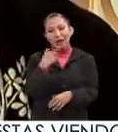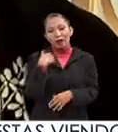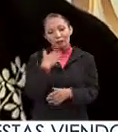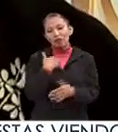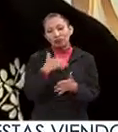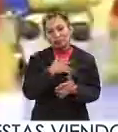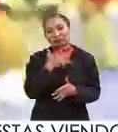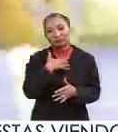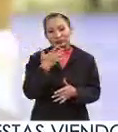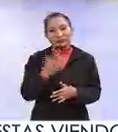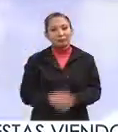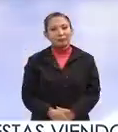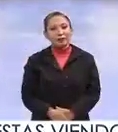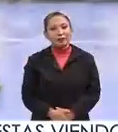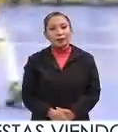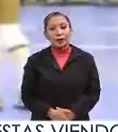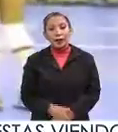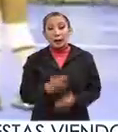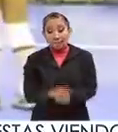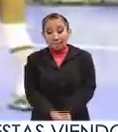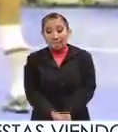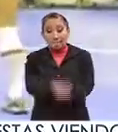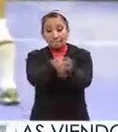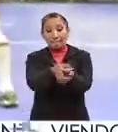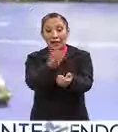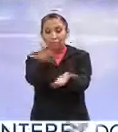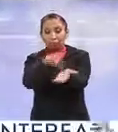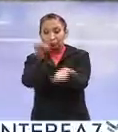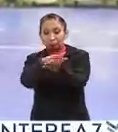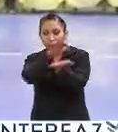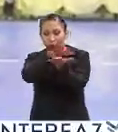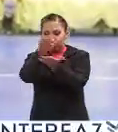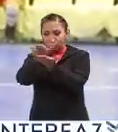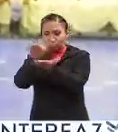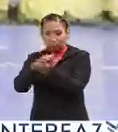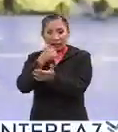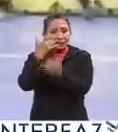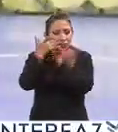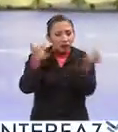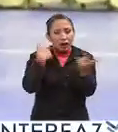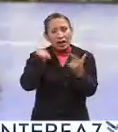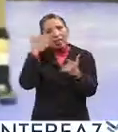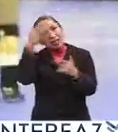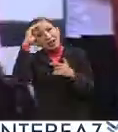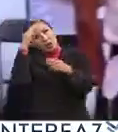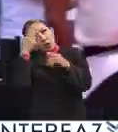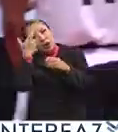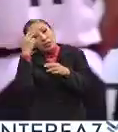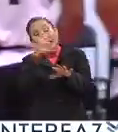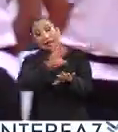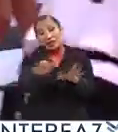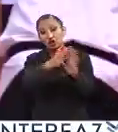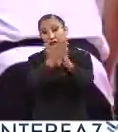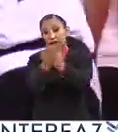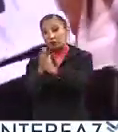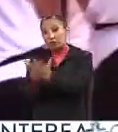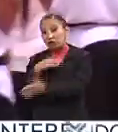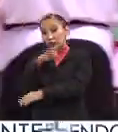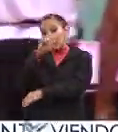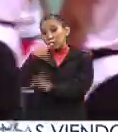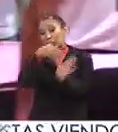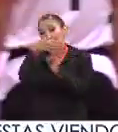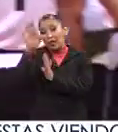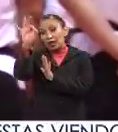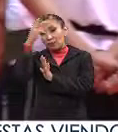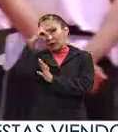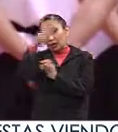muy satisfactorio. El tiraje inicial de esta compilación, hecha de historia, de recuerdos, nostalgia, es de 500 ejemplares. Posteriormente,